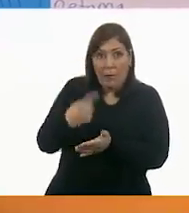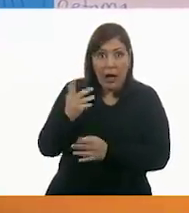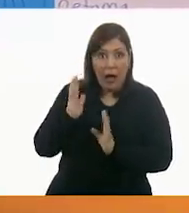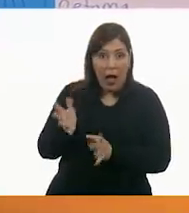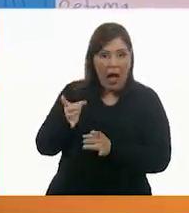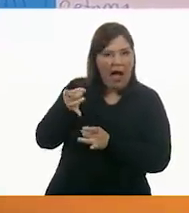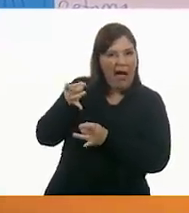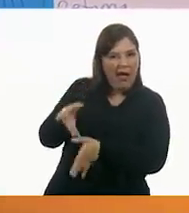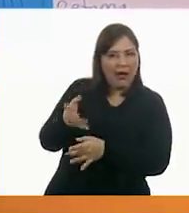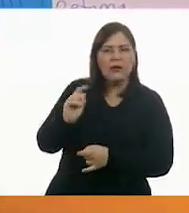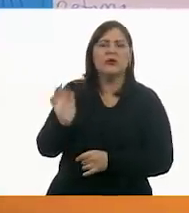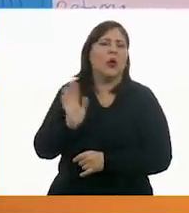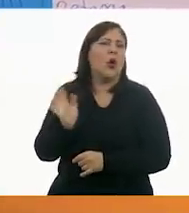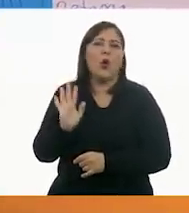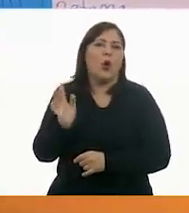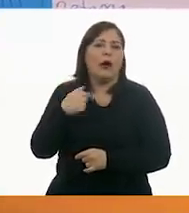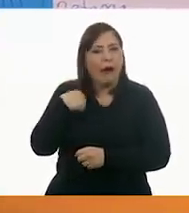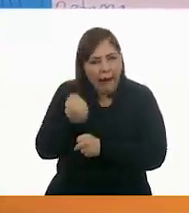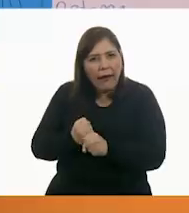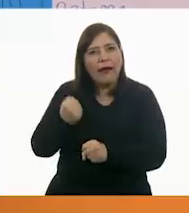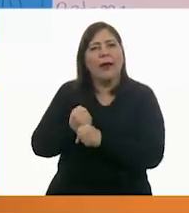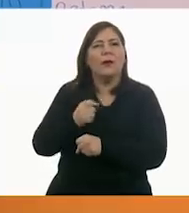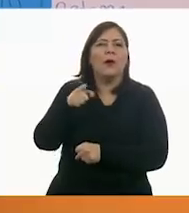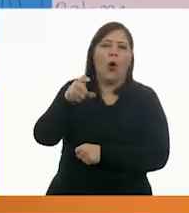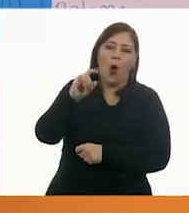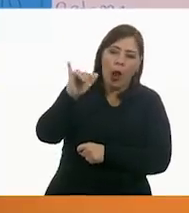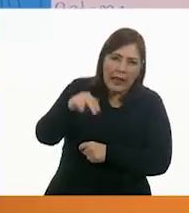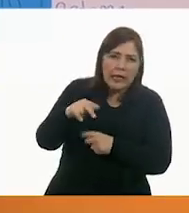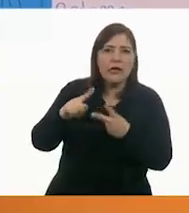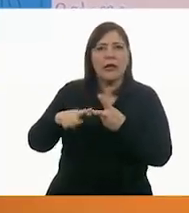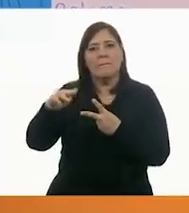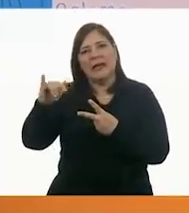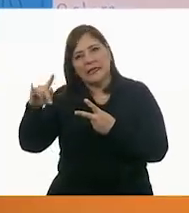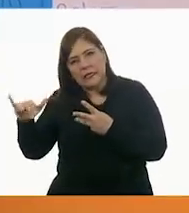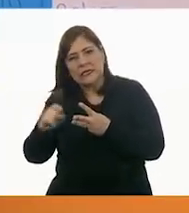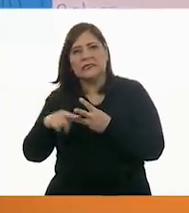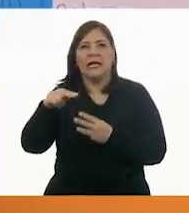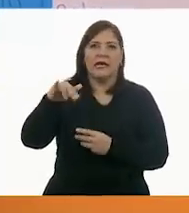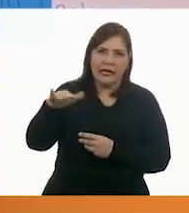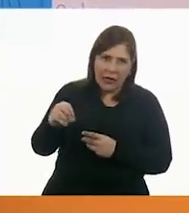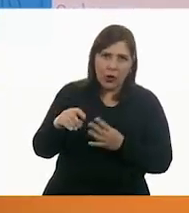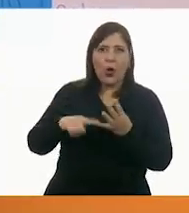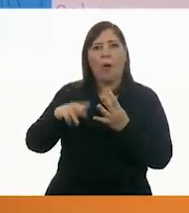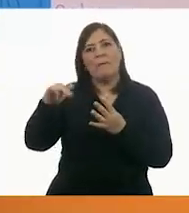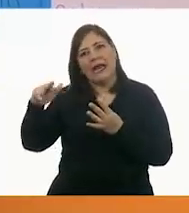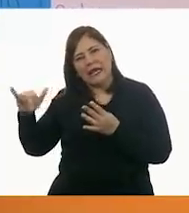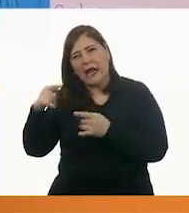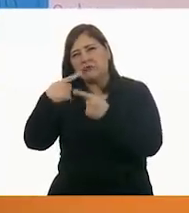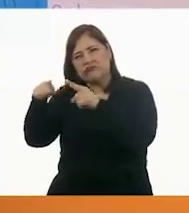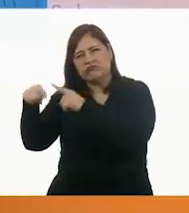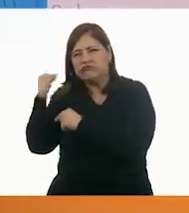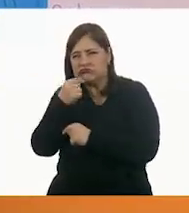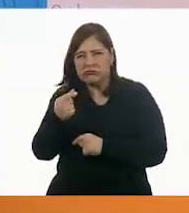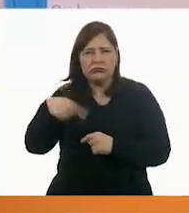tú, Olín, Nico, Matías, Mariana,